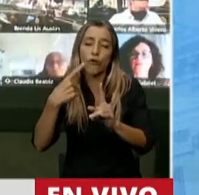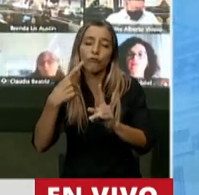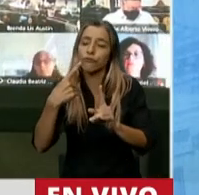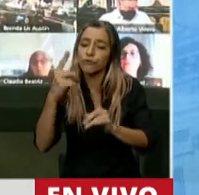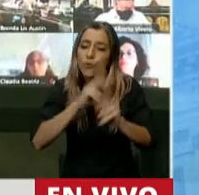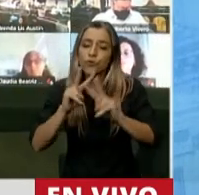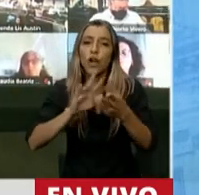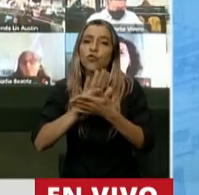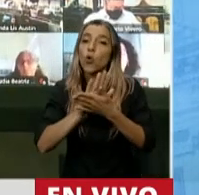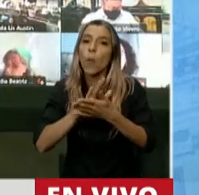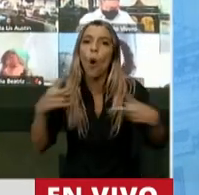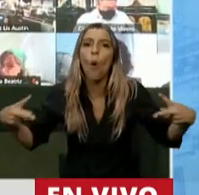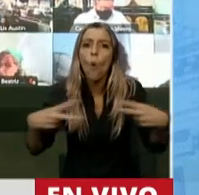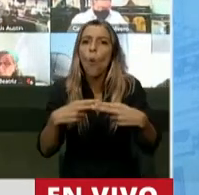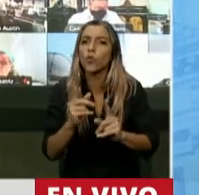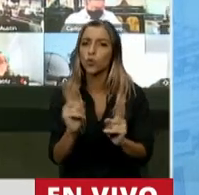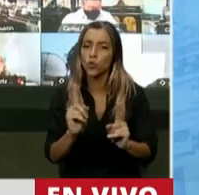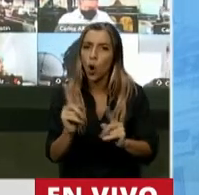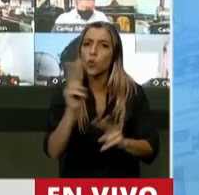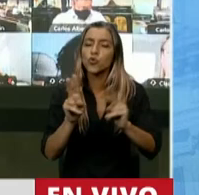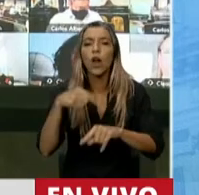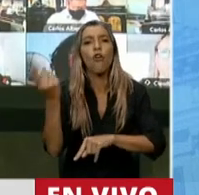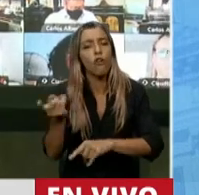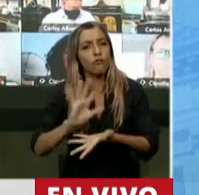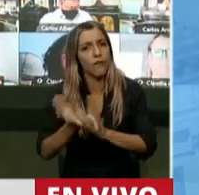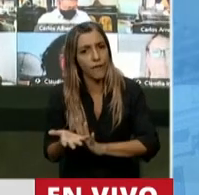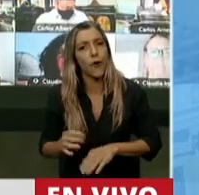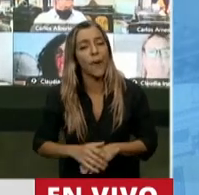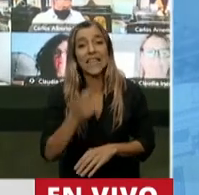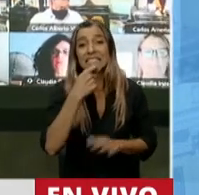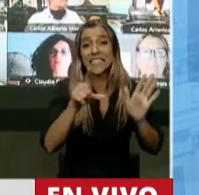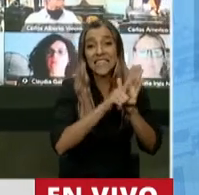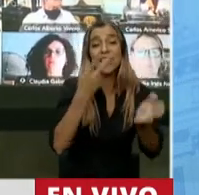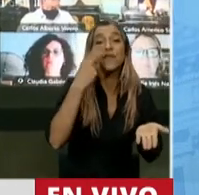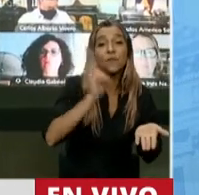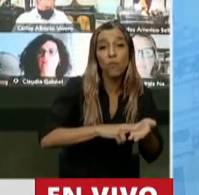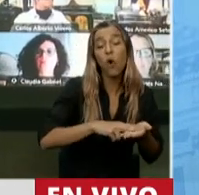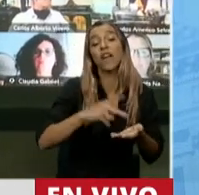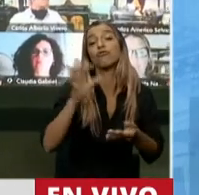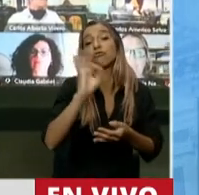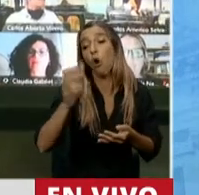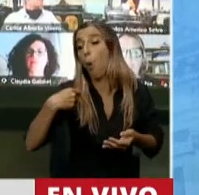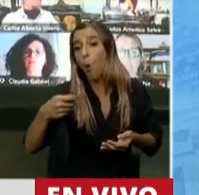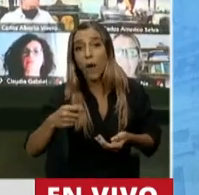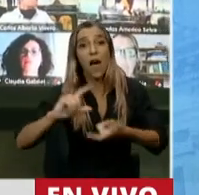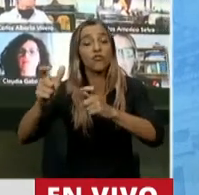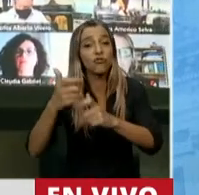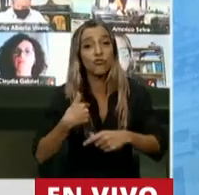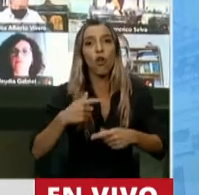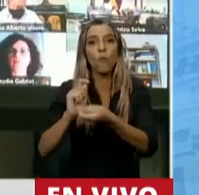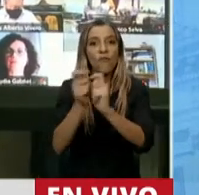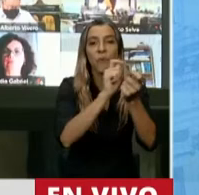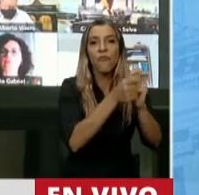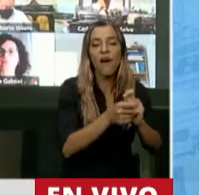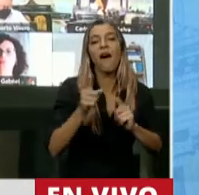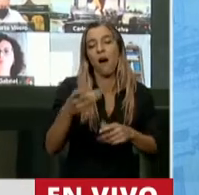ajustes, en este caso con la reforma tributaria a los jubilados, por ejemplo, pero necesitamos